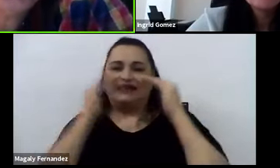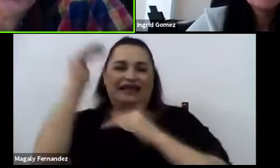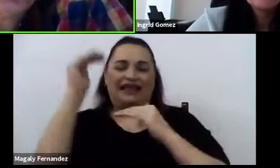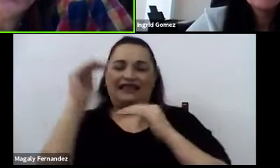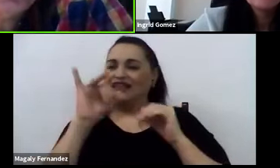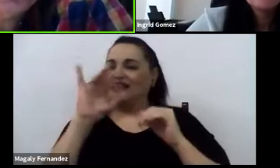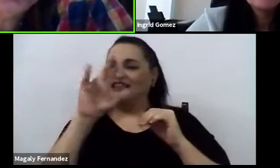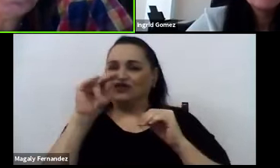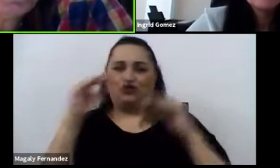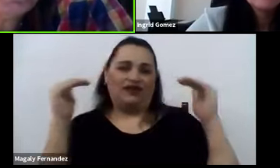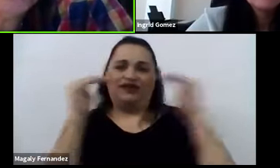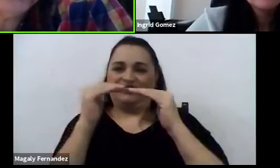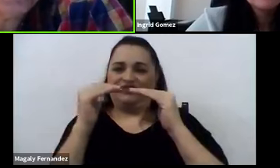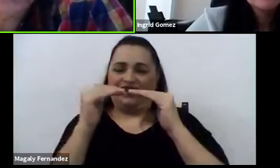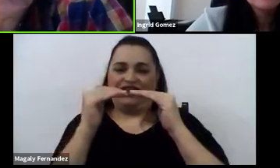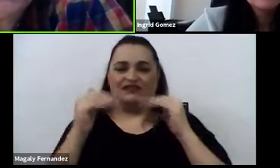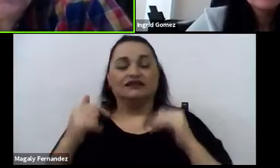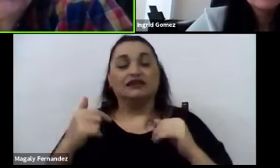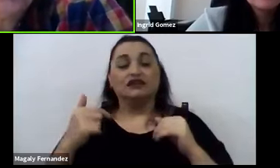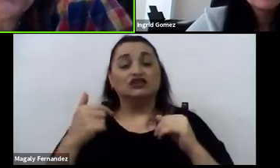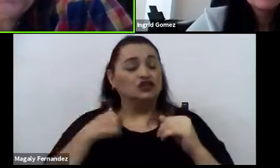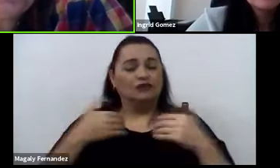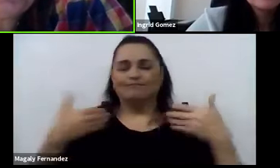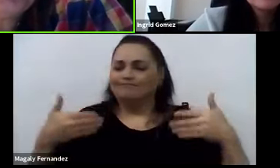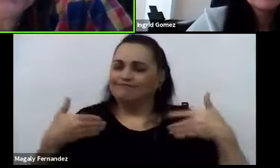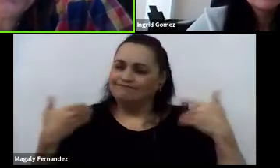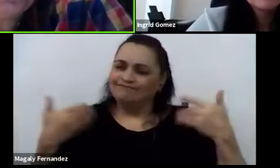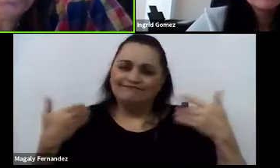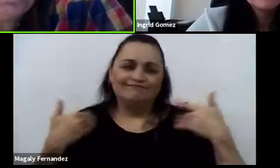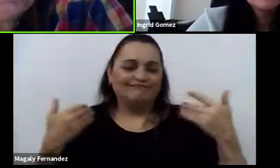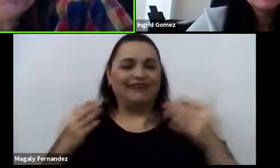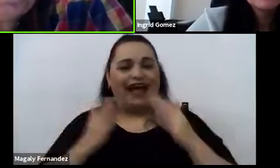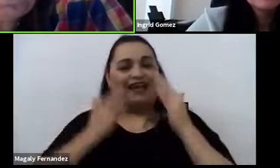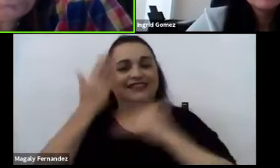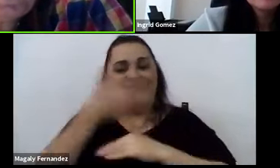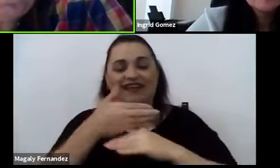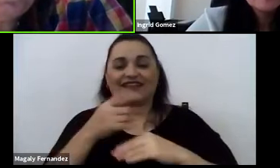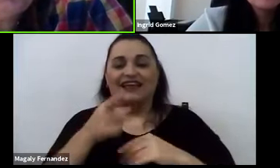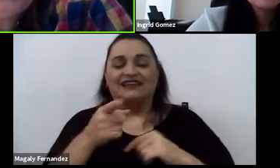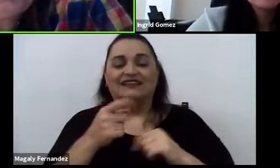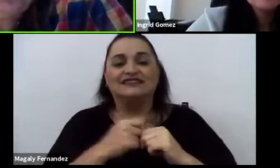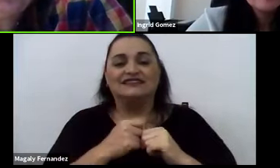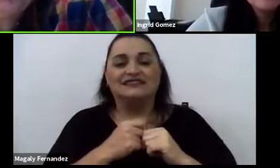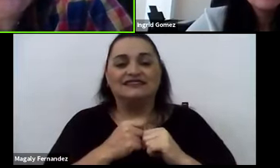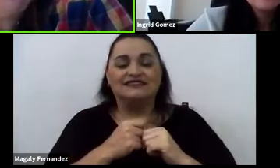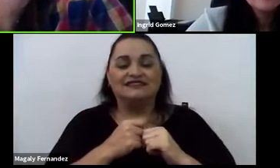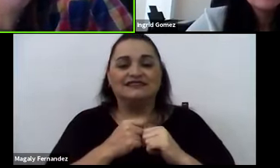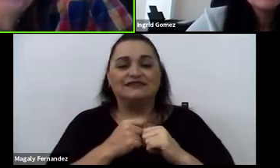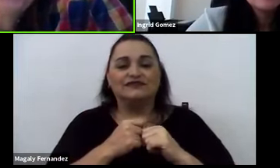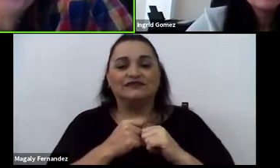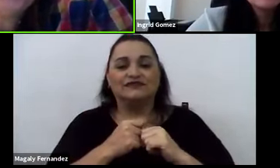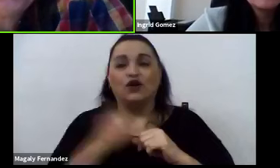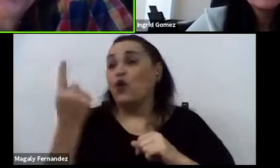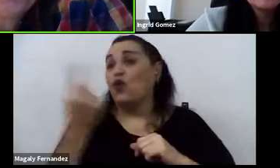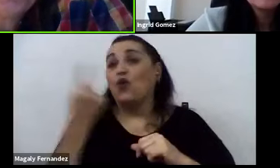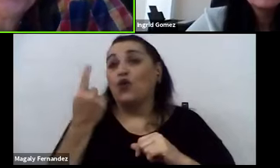que estaré encantado de que a través de la única, para mí, pionera Escuela